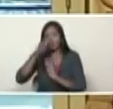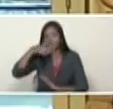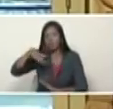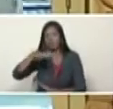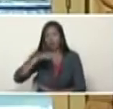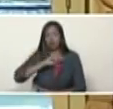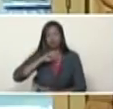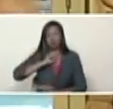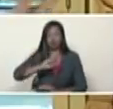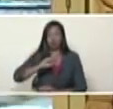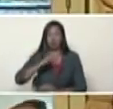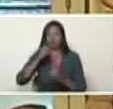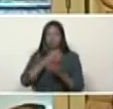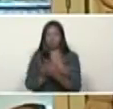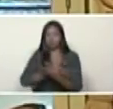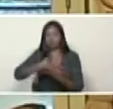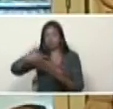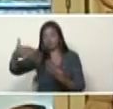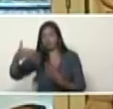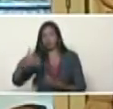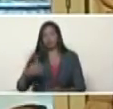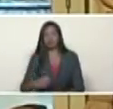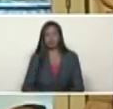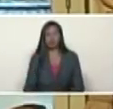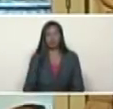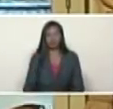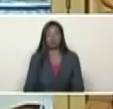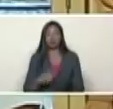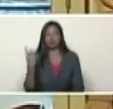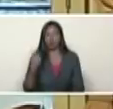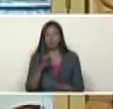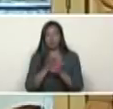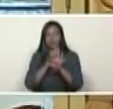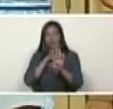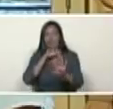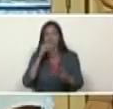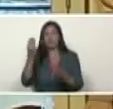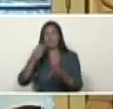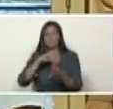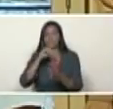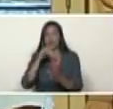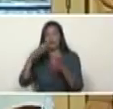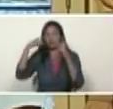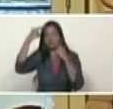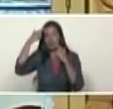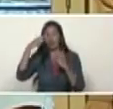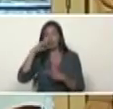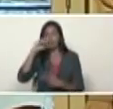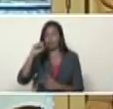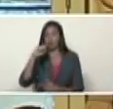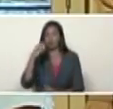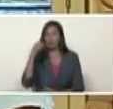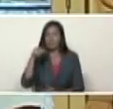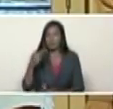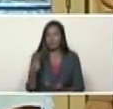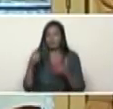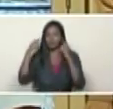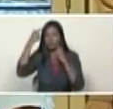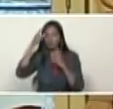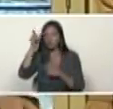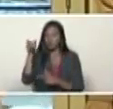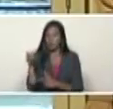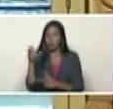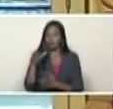Y somos millones. No solo es Maduro. Son miles de Chávez, miles de chavistas